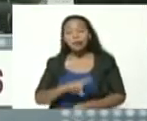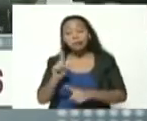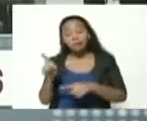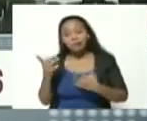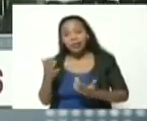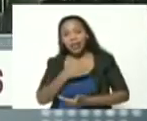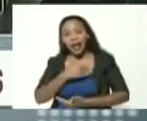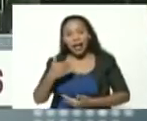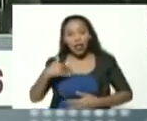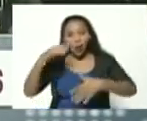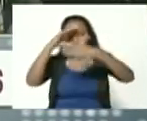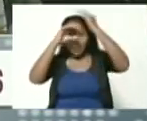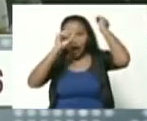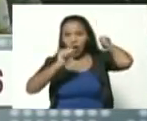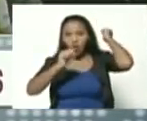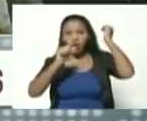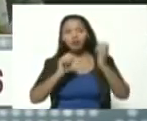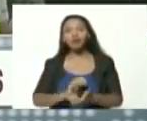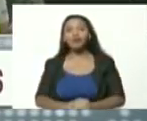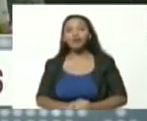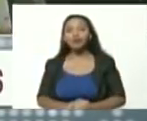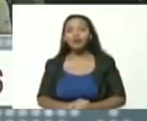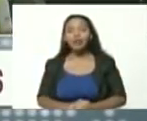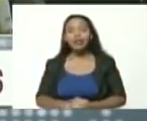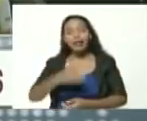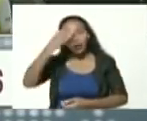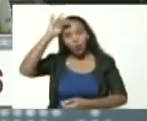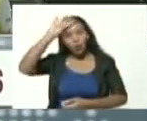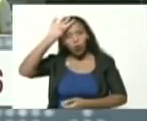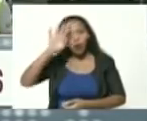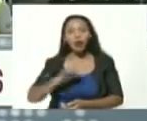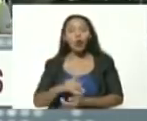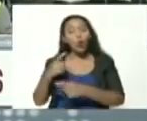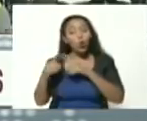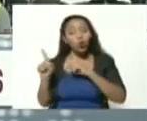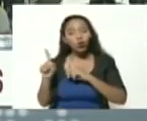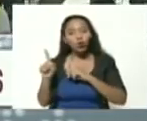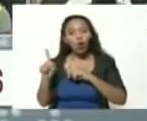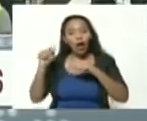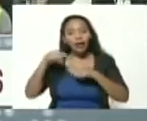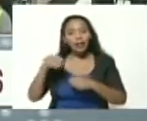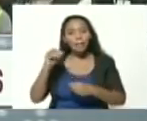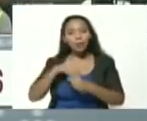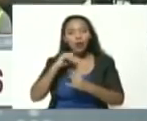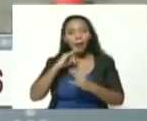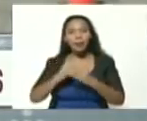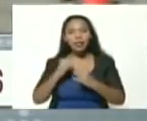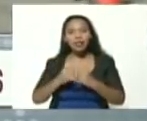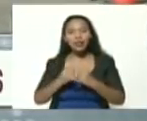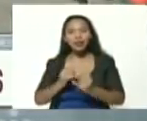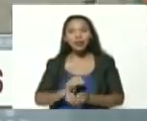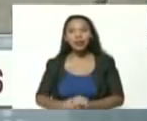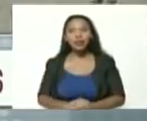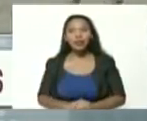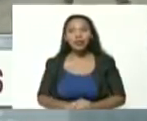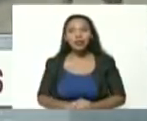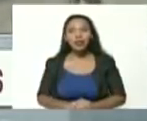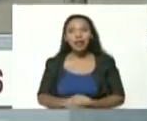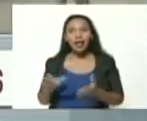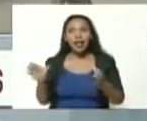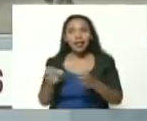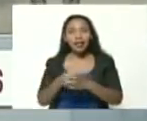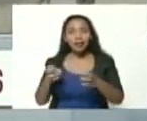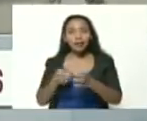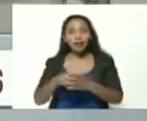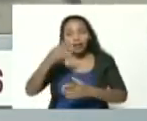querido embajador Dagoberto Rodríguez, somos hermanos también en apellido, Reynola, todo el equipo